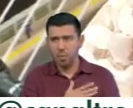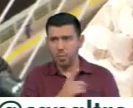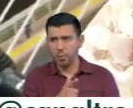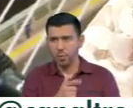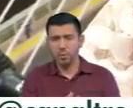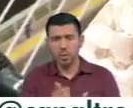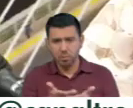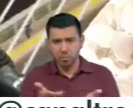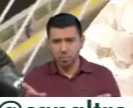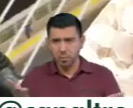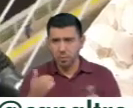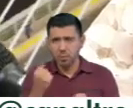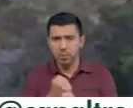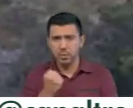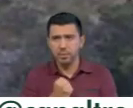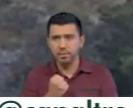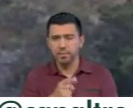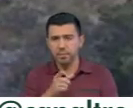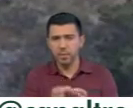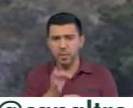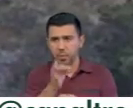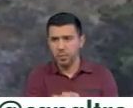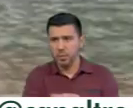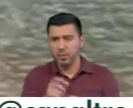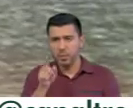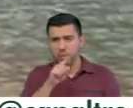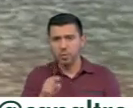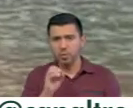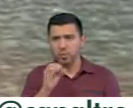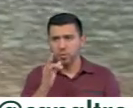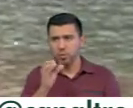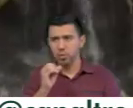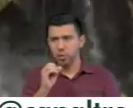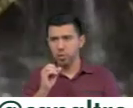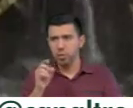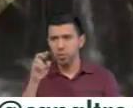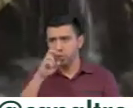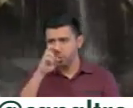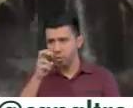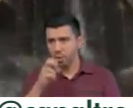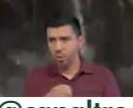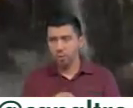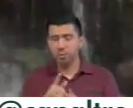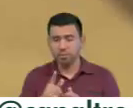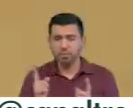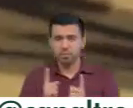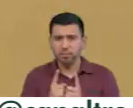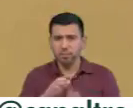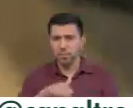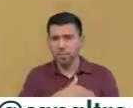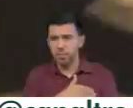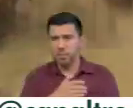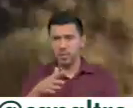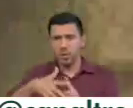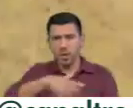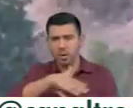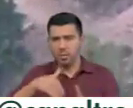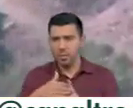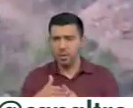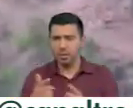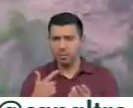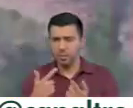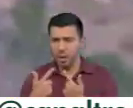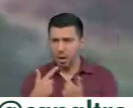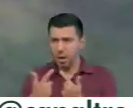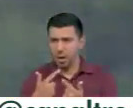en la provincia de soto norte el viceministro aseguró que se reunirá con el ministro de ambiente para socializar la posibilidad de crear una gerencia